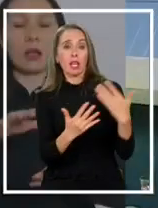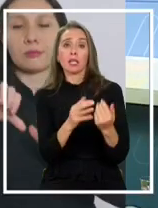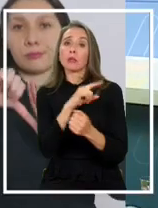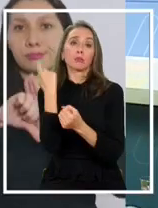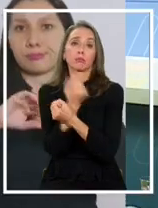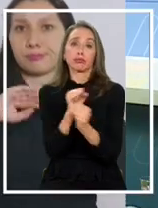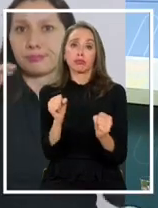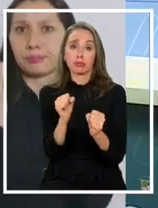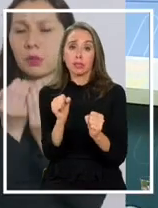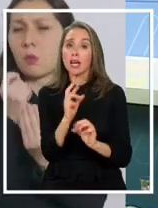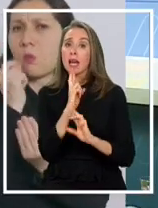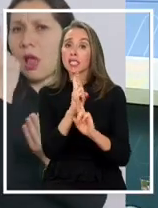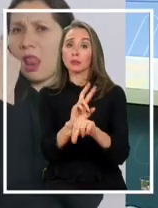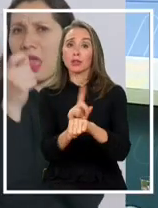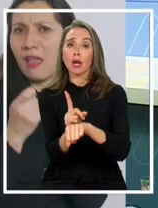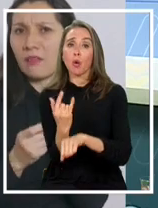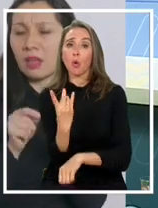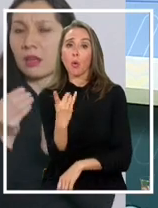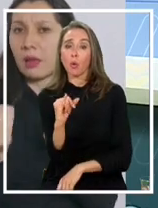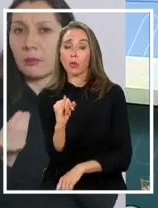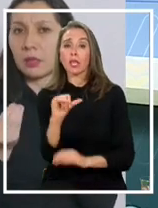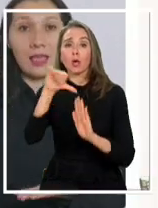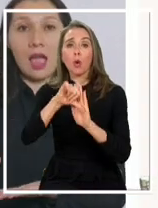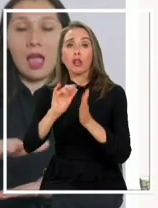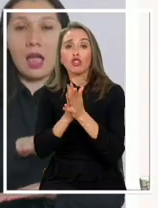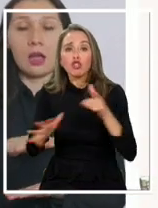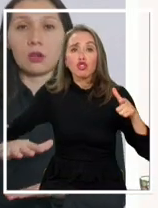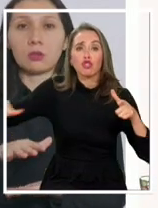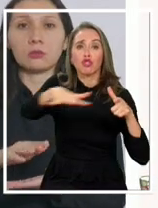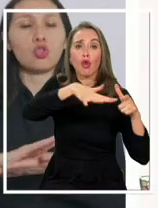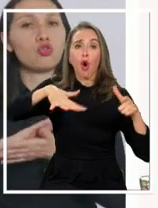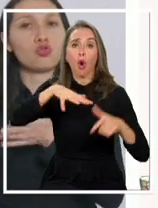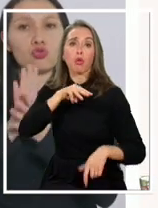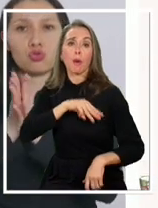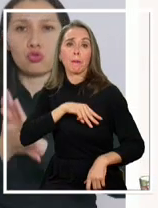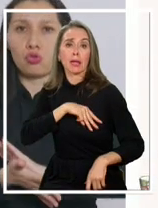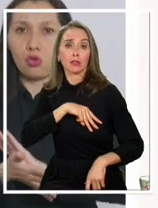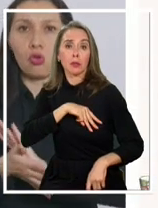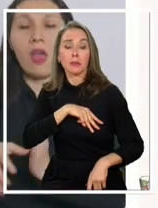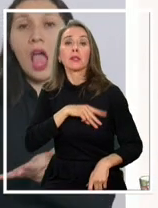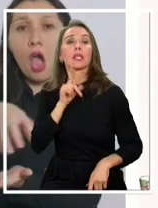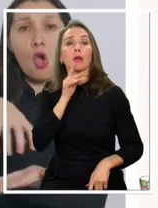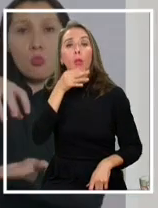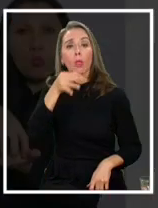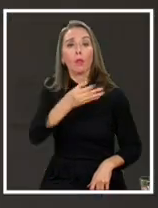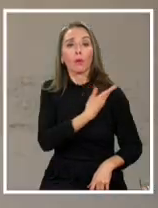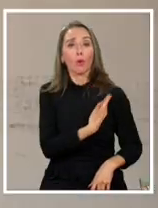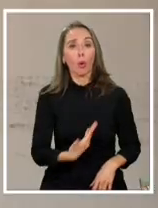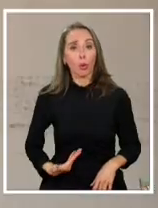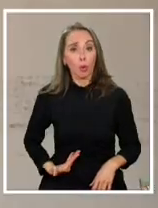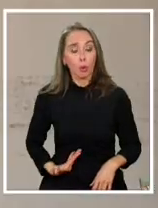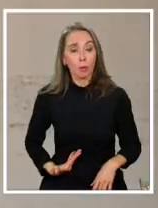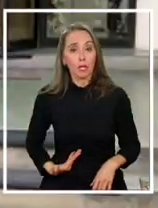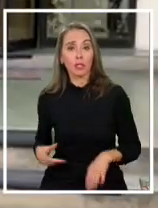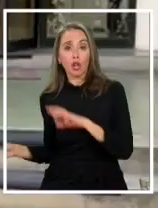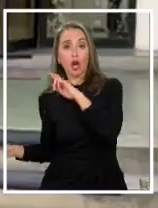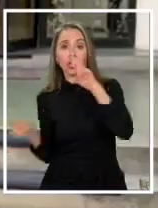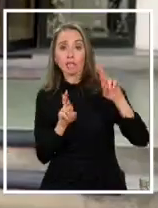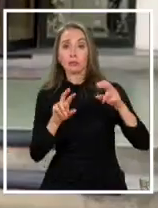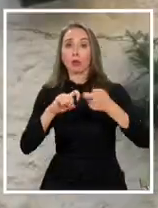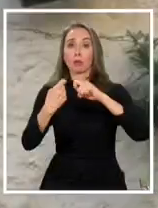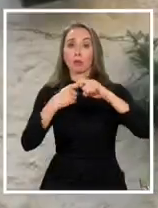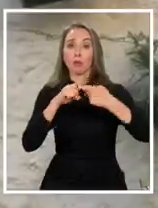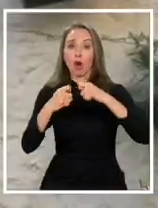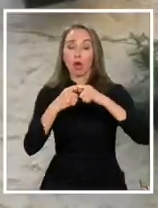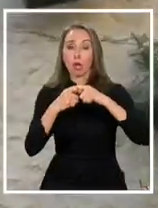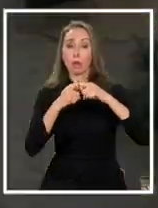abasto. Fue la respuesta inmediata de la UDI a la cuarentena total en la región metropolitana anunciada por el gobierno. Una ofensiva que sumó polémica